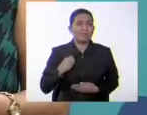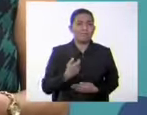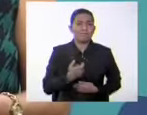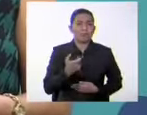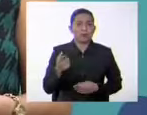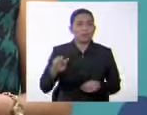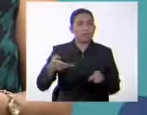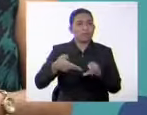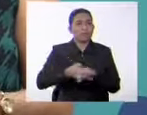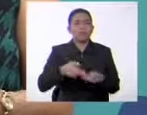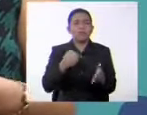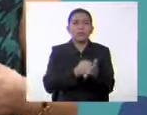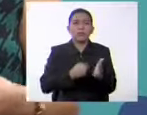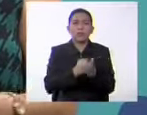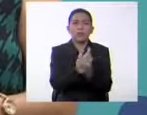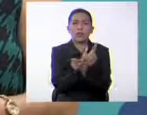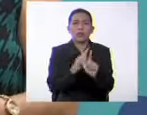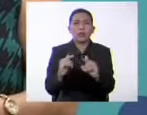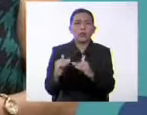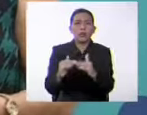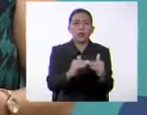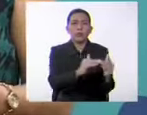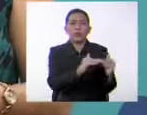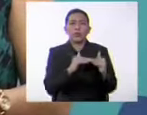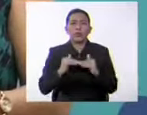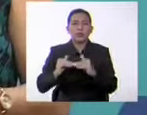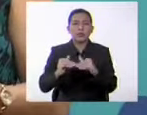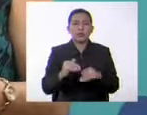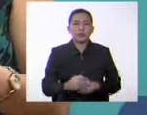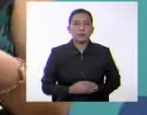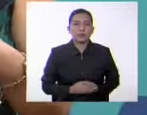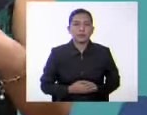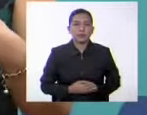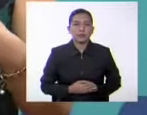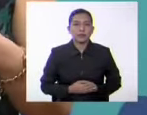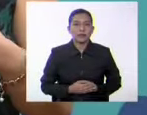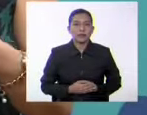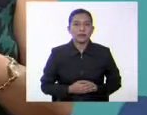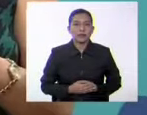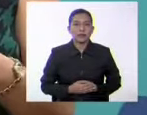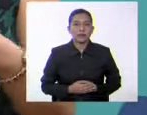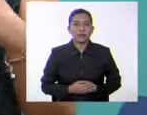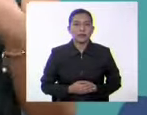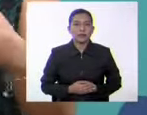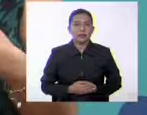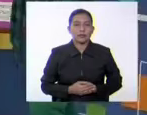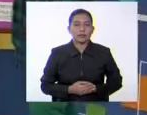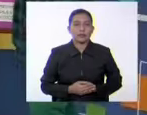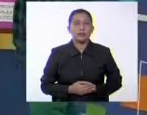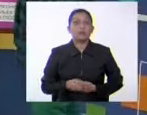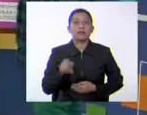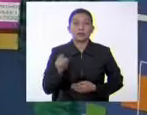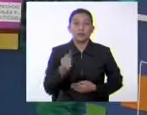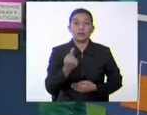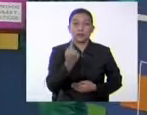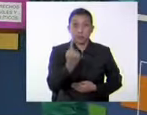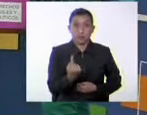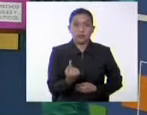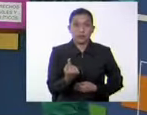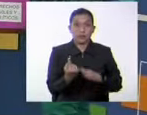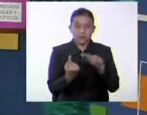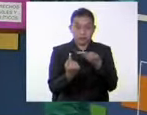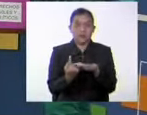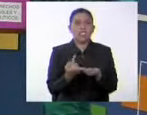la libertad, la fraternidad, la igualdad. Además, era uno de los que también quería